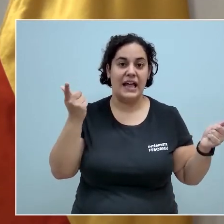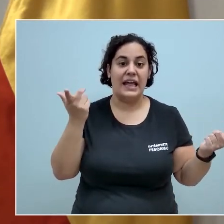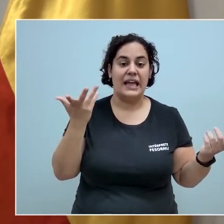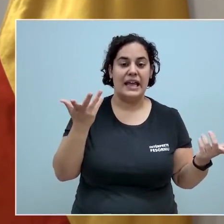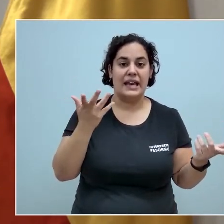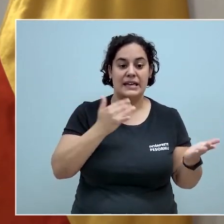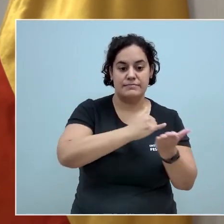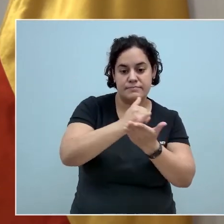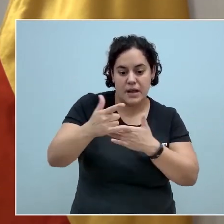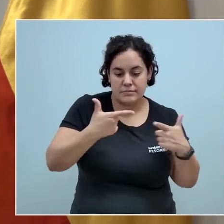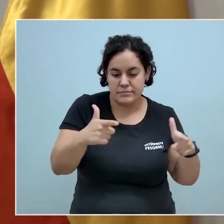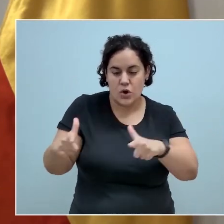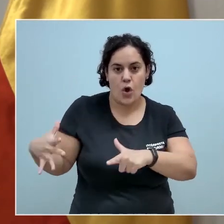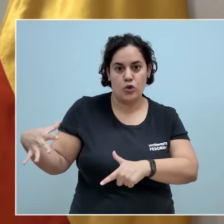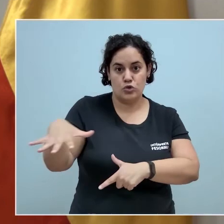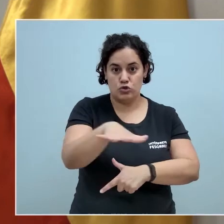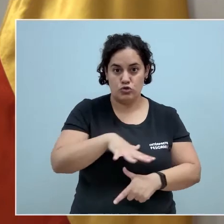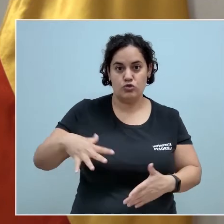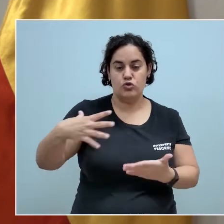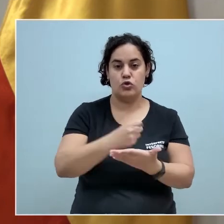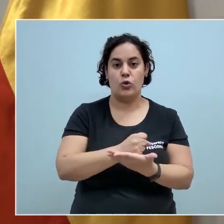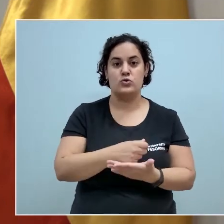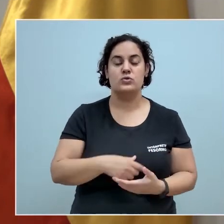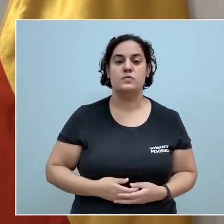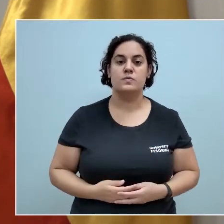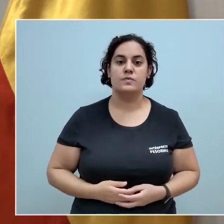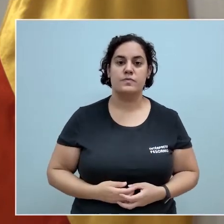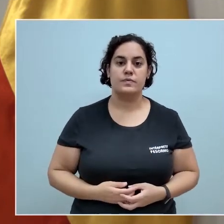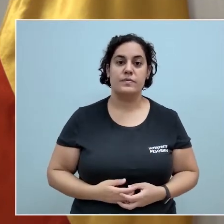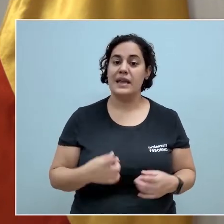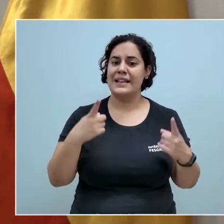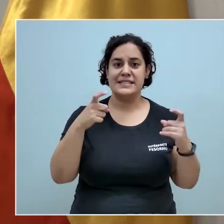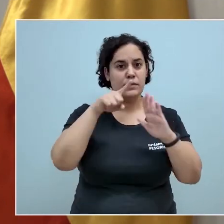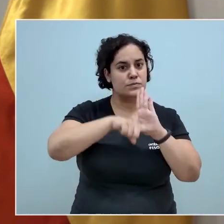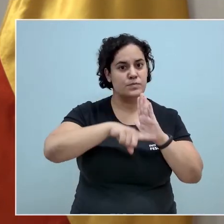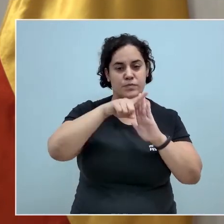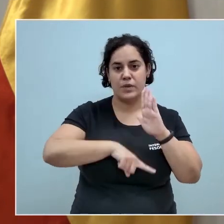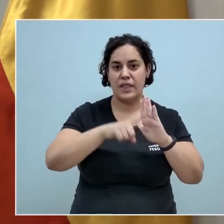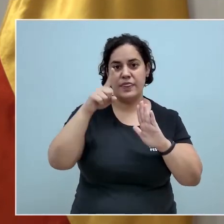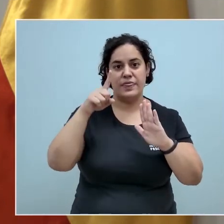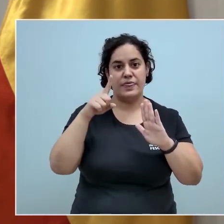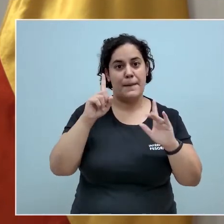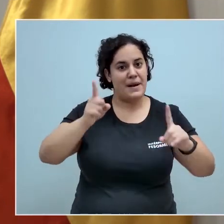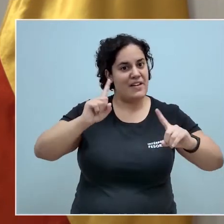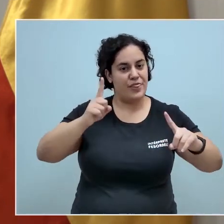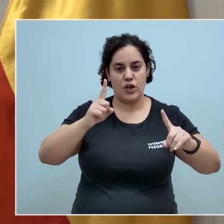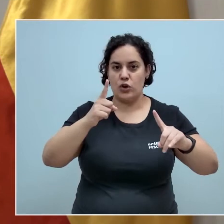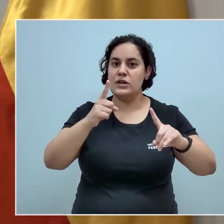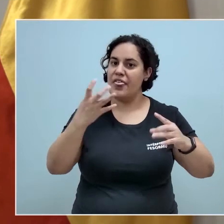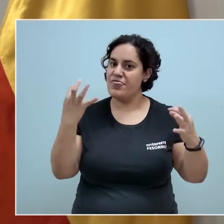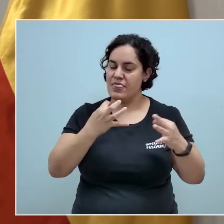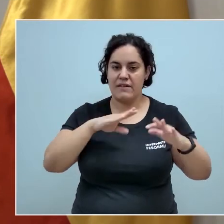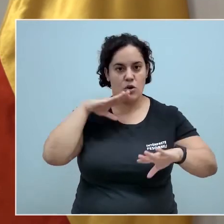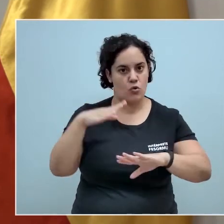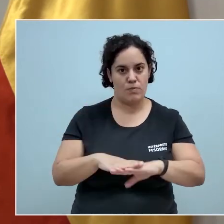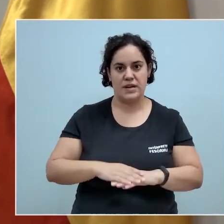explotaciones del campo, lógicamente, porque saben la situación que tenemos, para que extremen las medidas de prevención y de